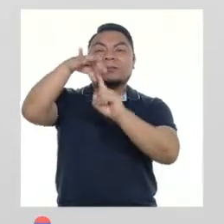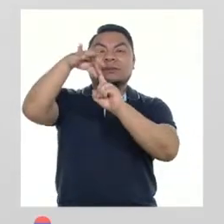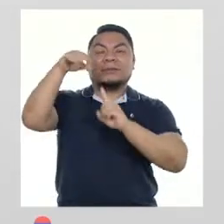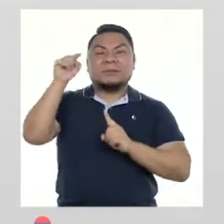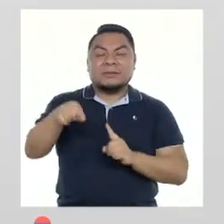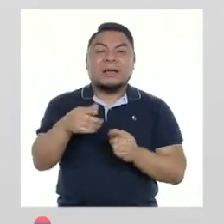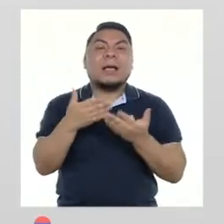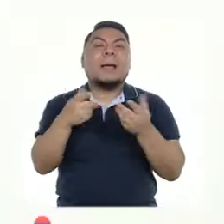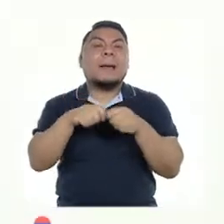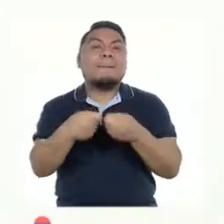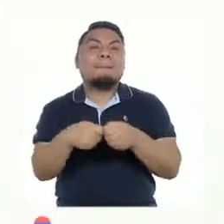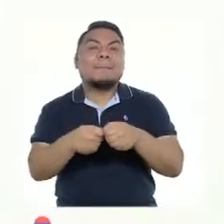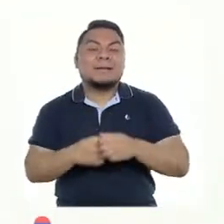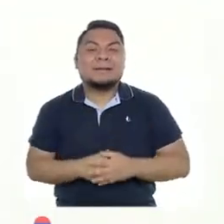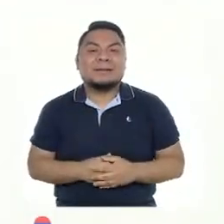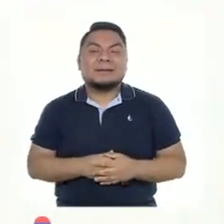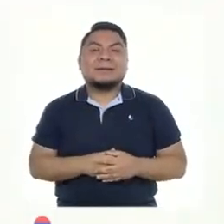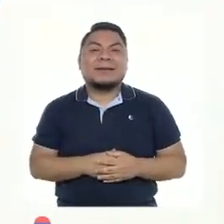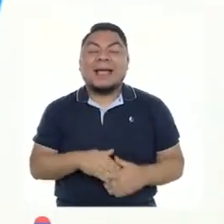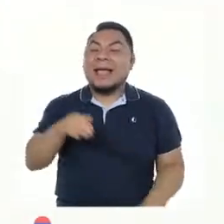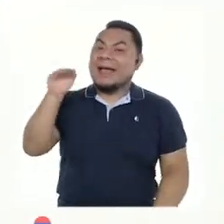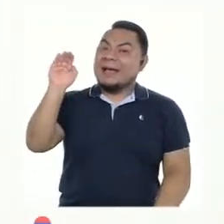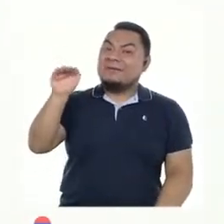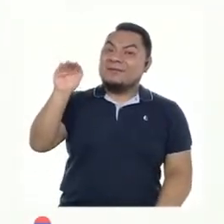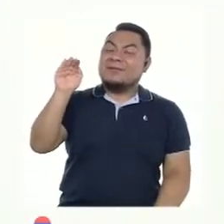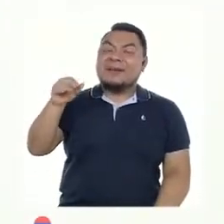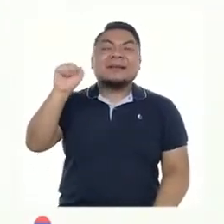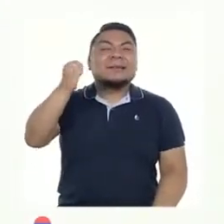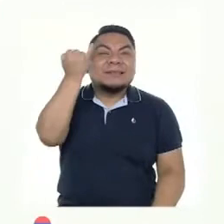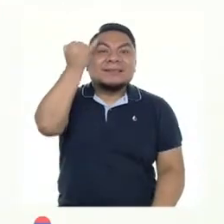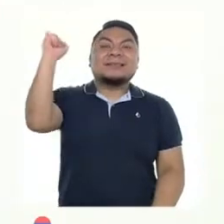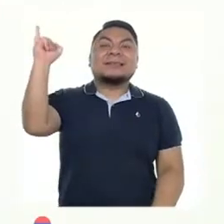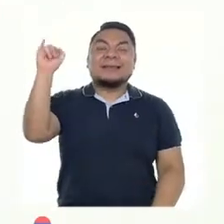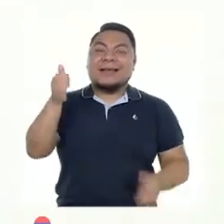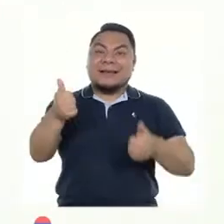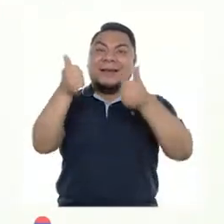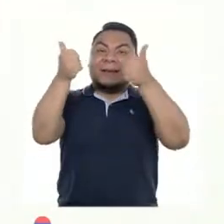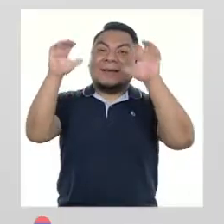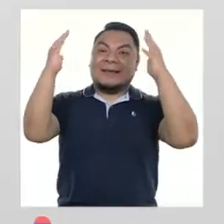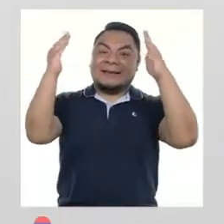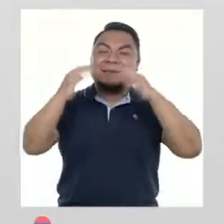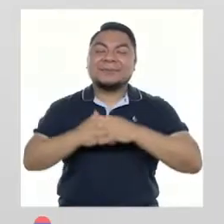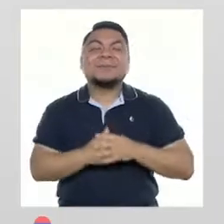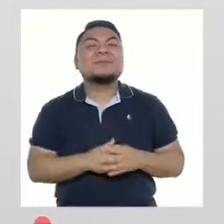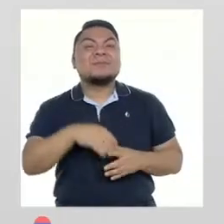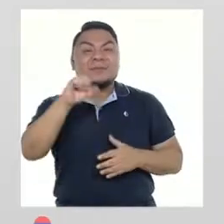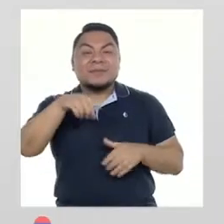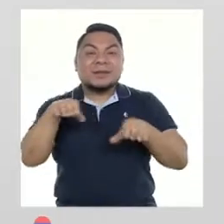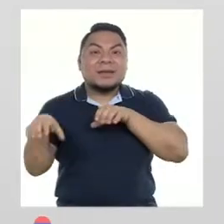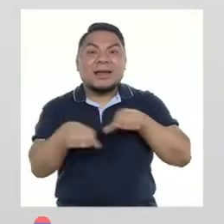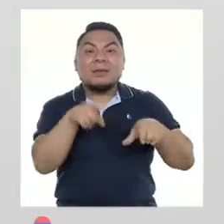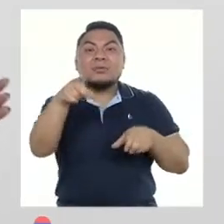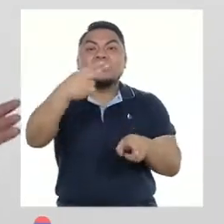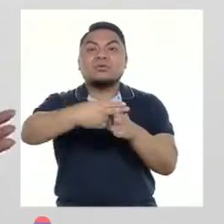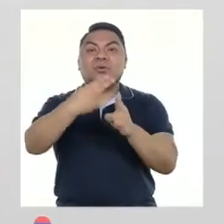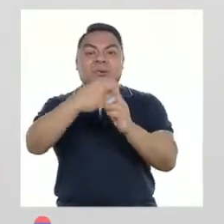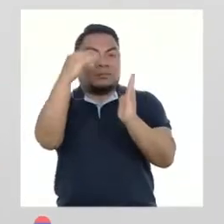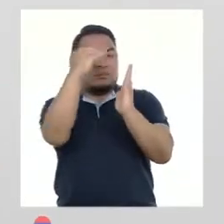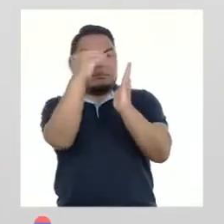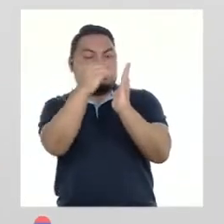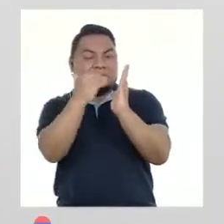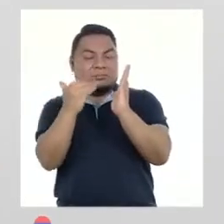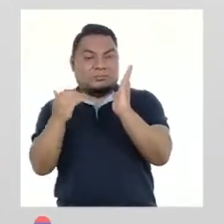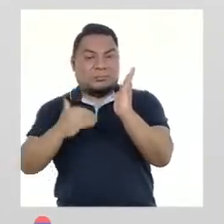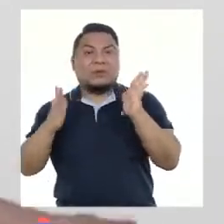especialmente el plástico? ¡Fatimita! ¡Es una idea fantástica! Hagamos una lista de los residuos